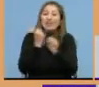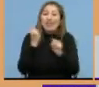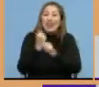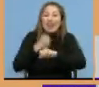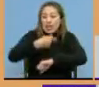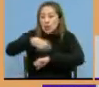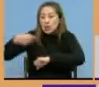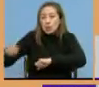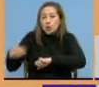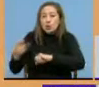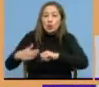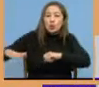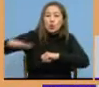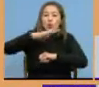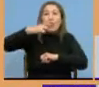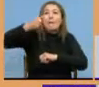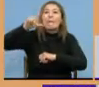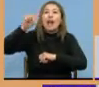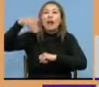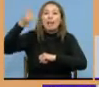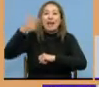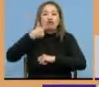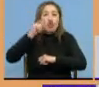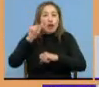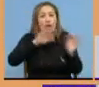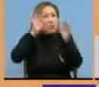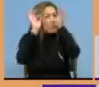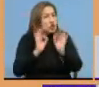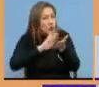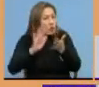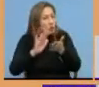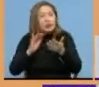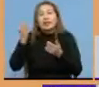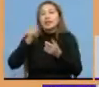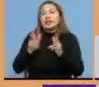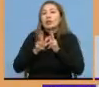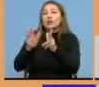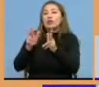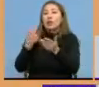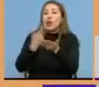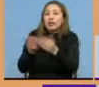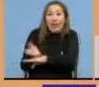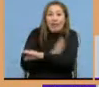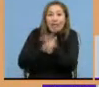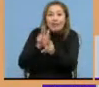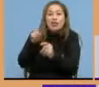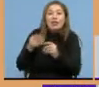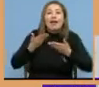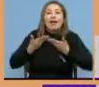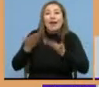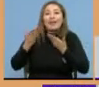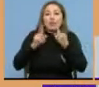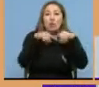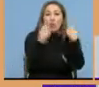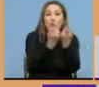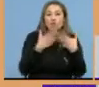mejorar todo lo que es el acceso a palmasola proyectos inmediatos sí bueno como te decía te lo mencioné hace rato es la atención en los